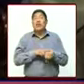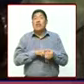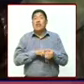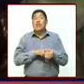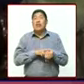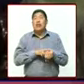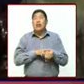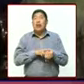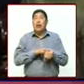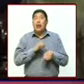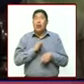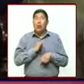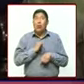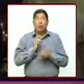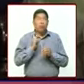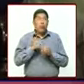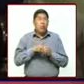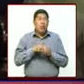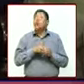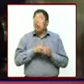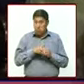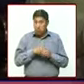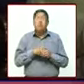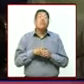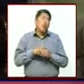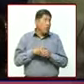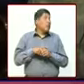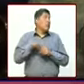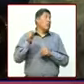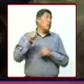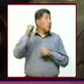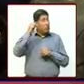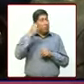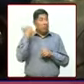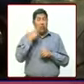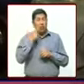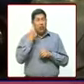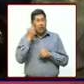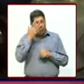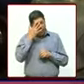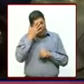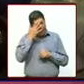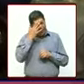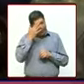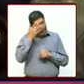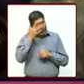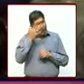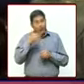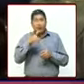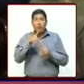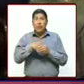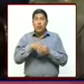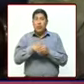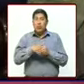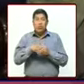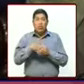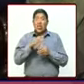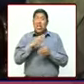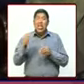vas a participar? Sí, como dijo la compañera, es para el referéndum